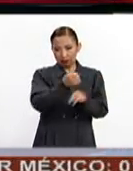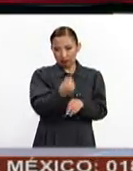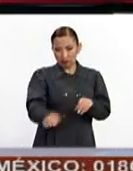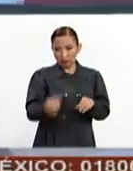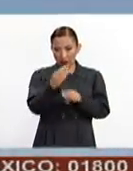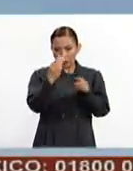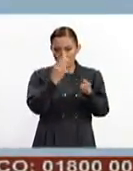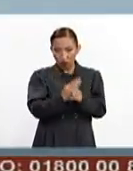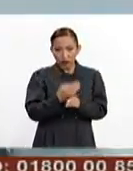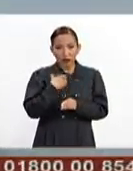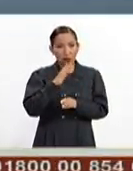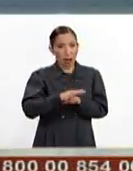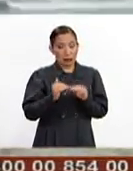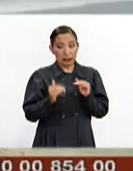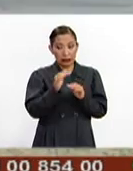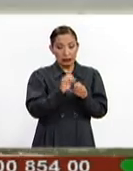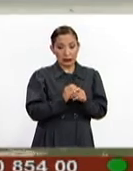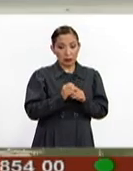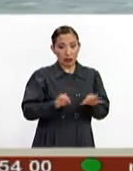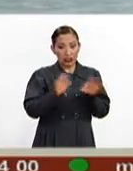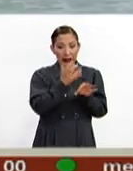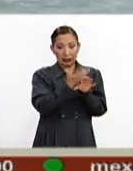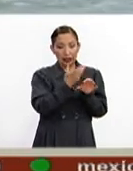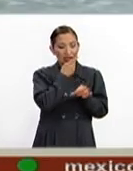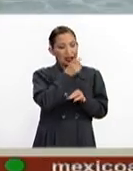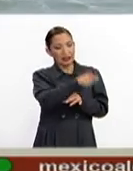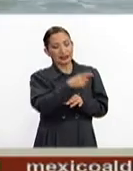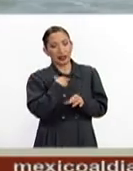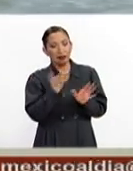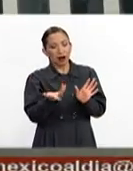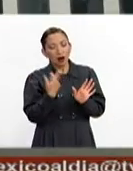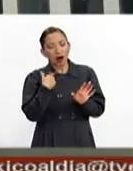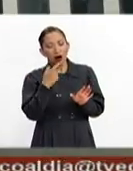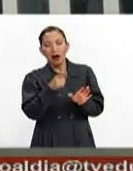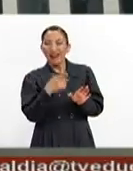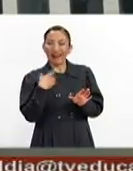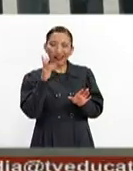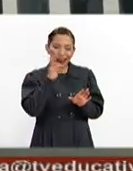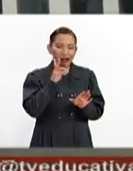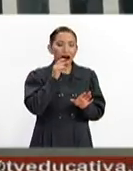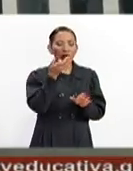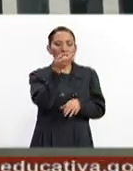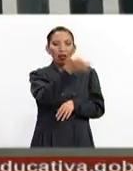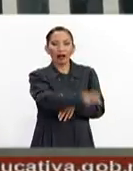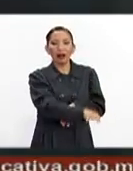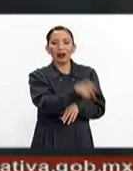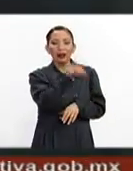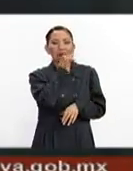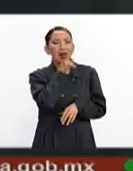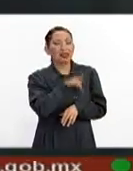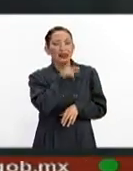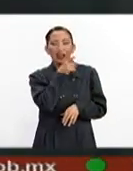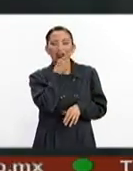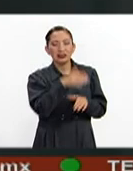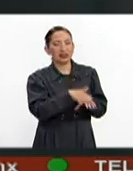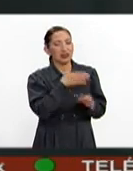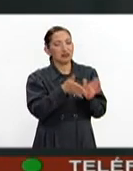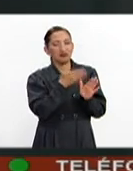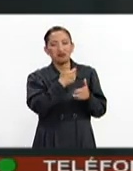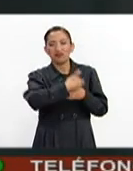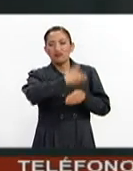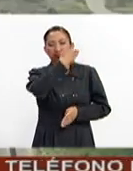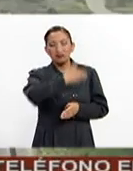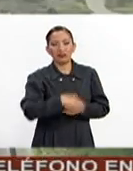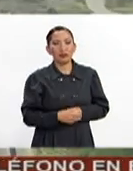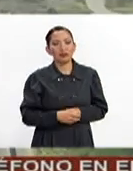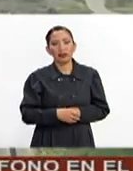del mundo, el más influyente en Estados Unidos, calificó como un señuelo, una falsificación y una mentira el muro fronterizo de Donald